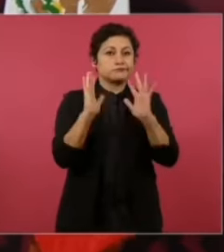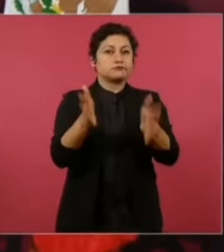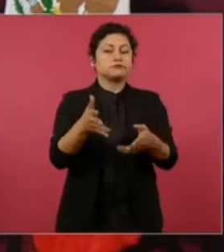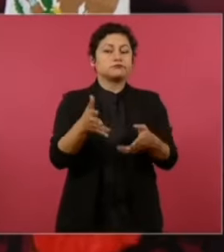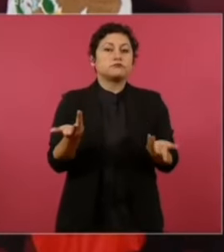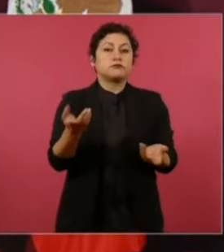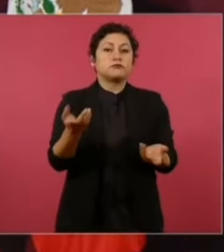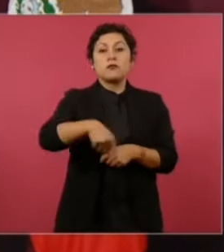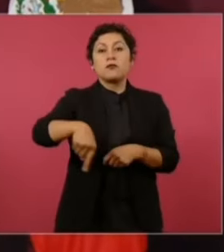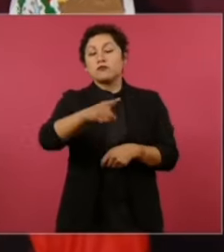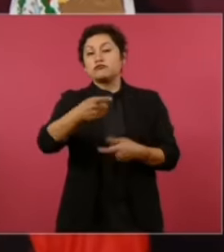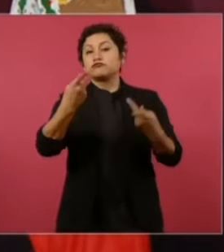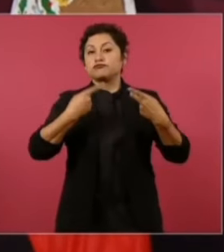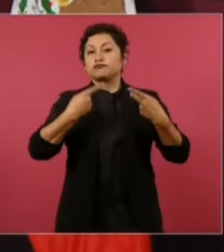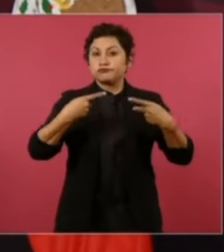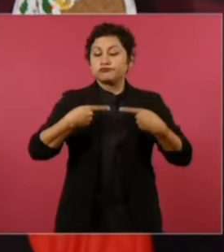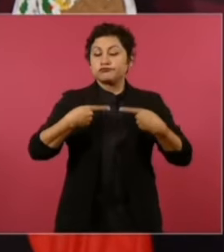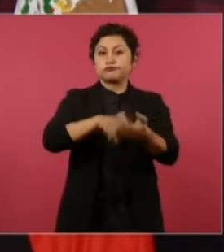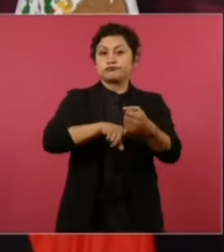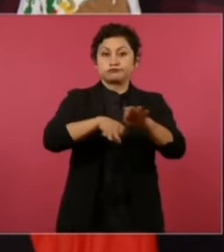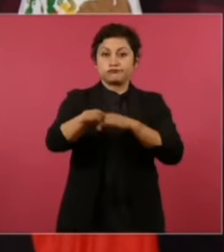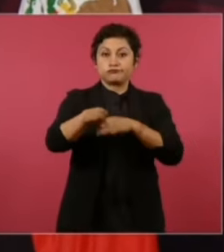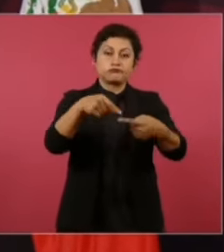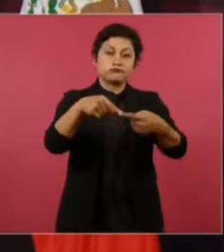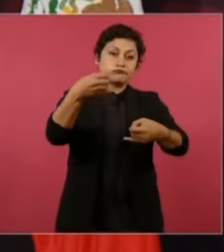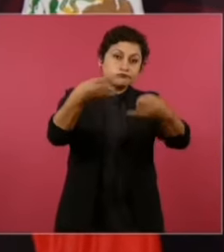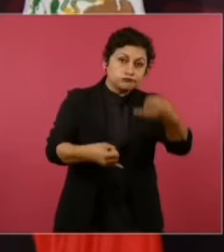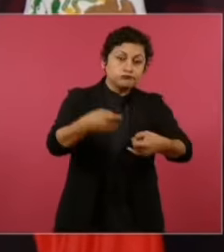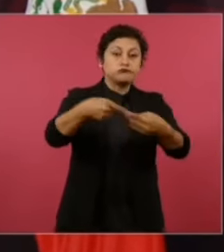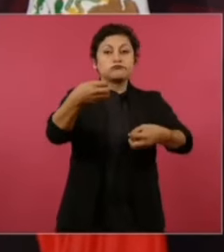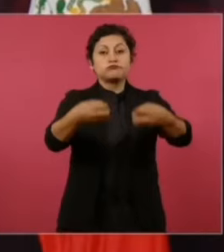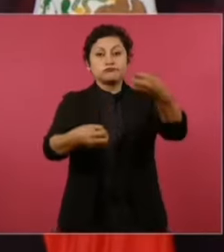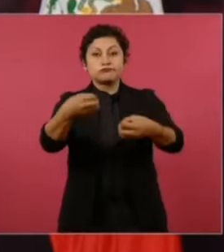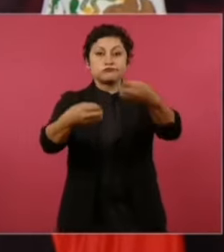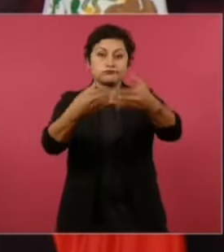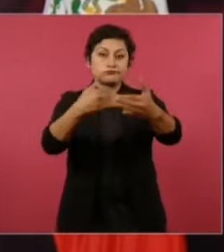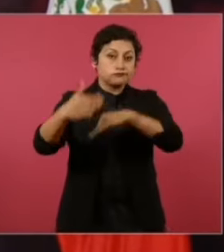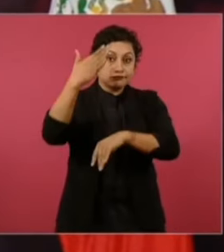que los jueces, magistrados, ministros impartan justicia,